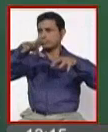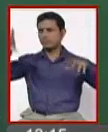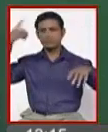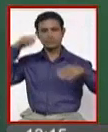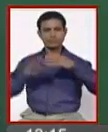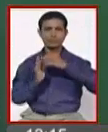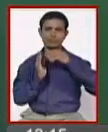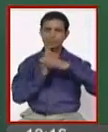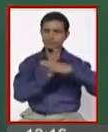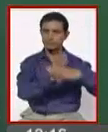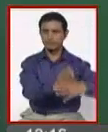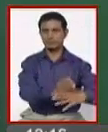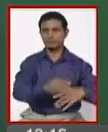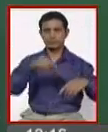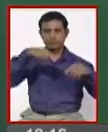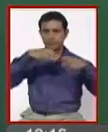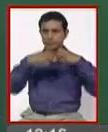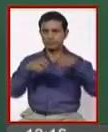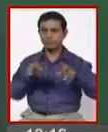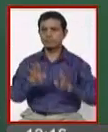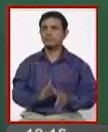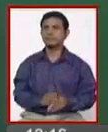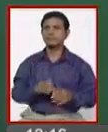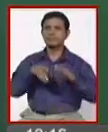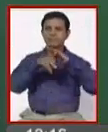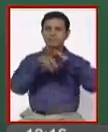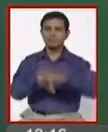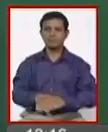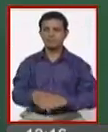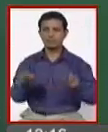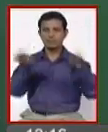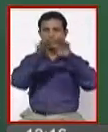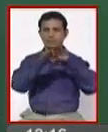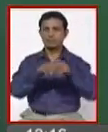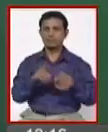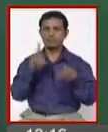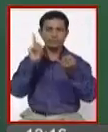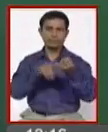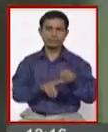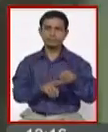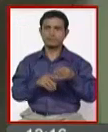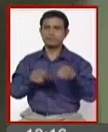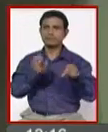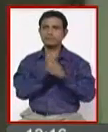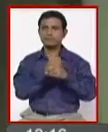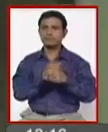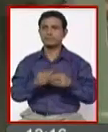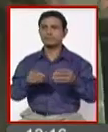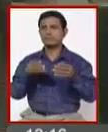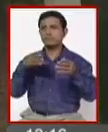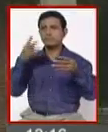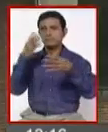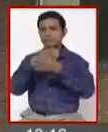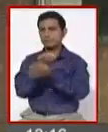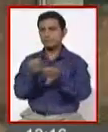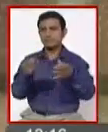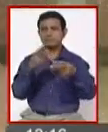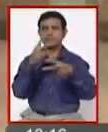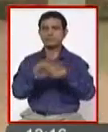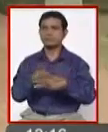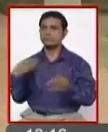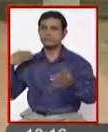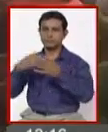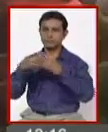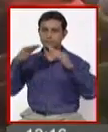tener que verse obligados bajo presión de los profesores de cerrar aulas o colegios, tienen que hacer funcionar los filtros. Llegamos hasta la unidad